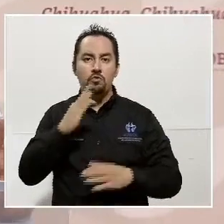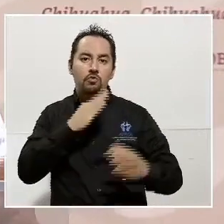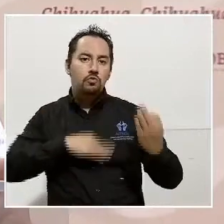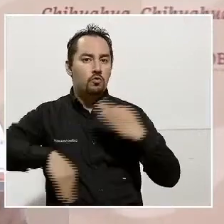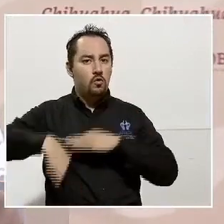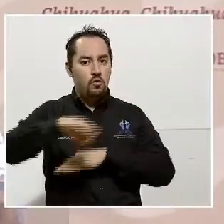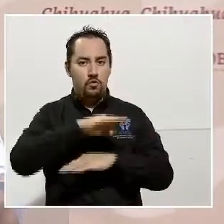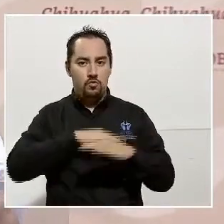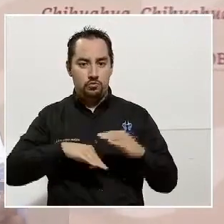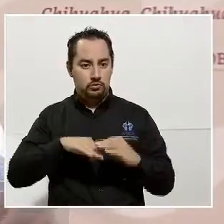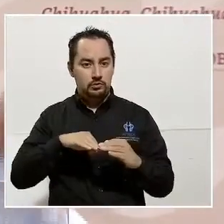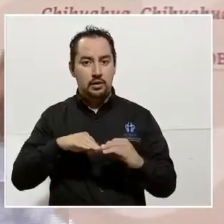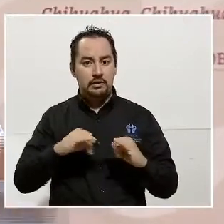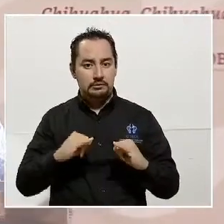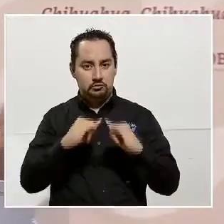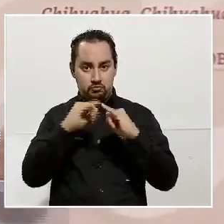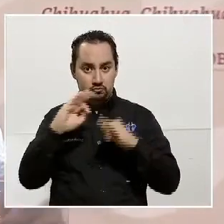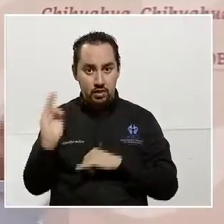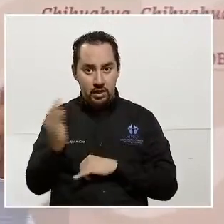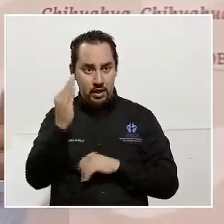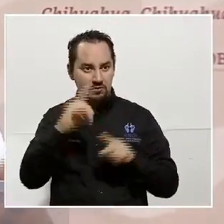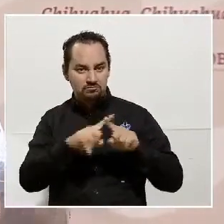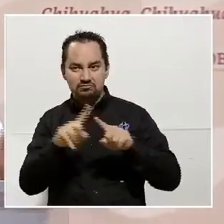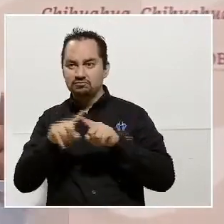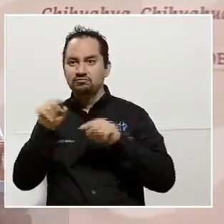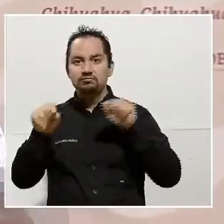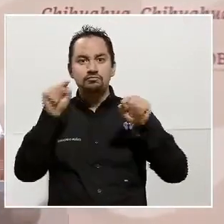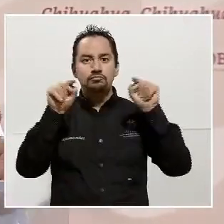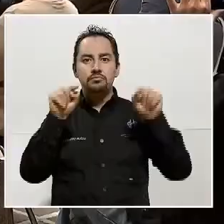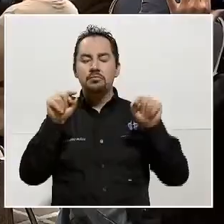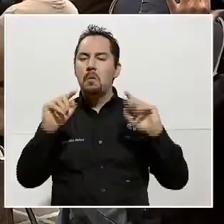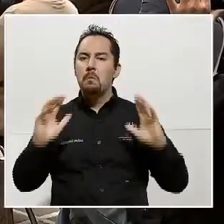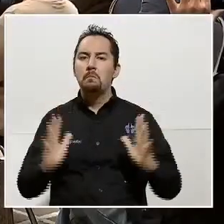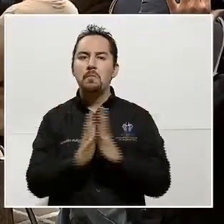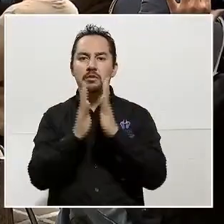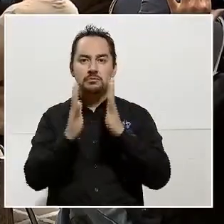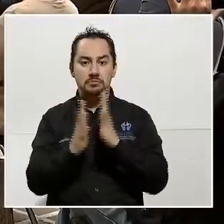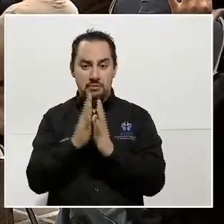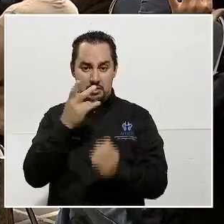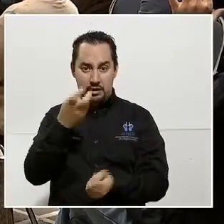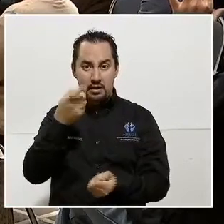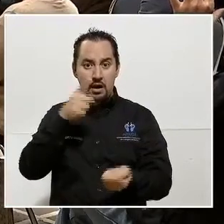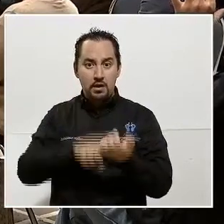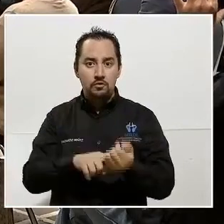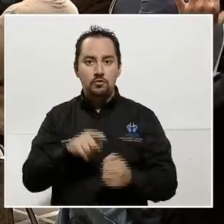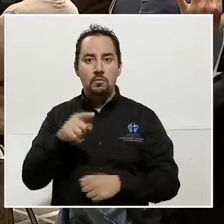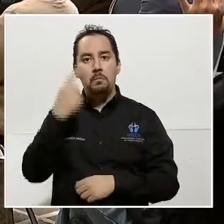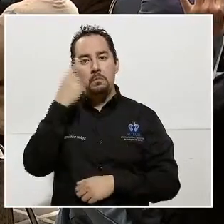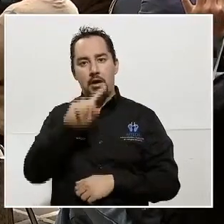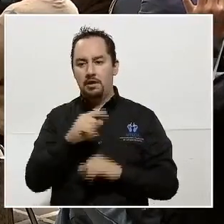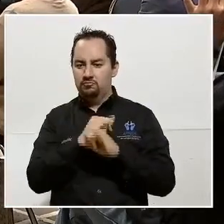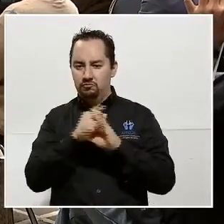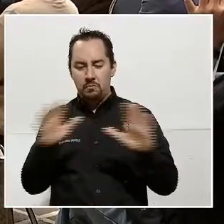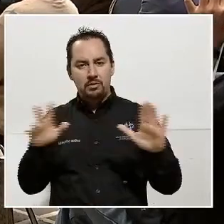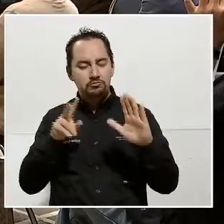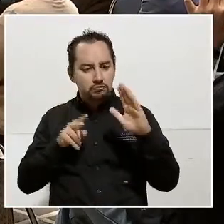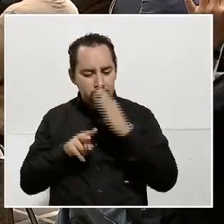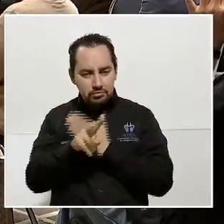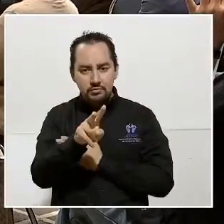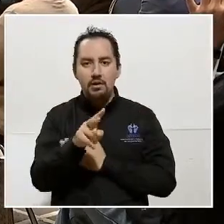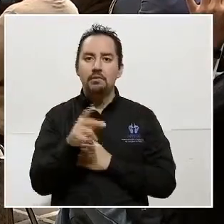instituciones federales sean partícipes de este ejercicio de transparencia y de verdad. Es